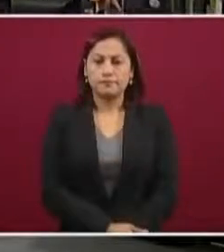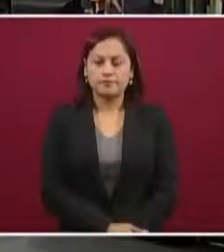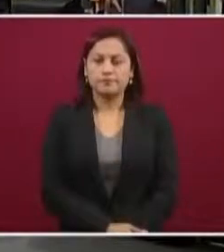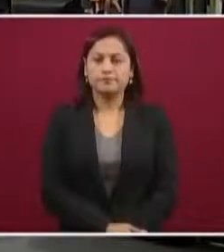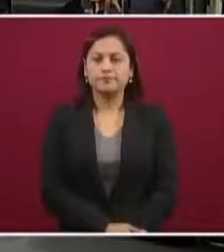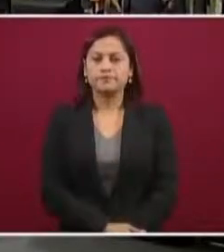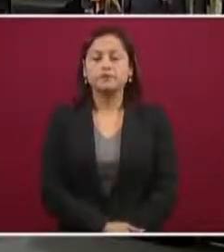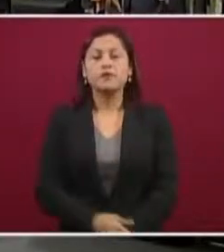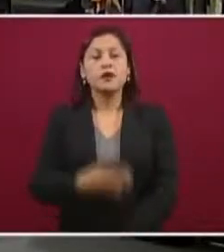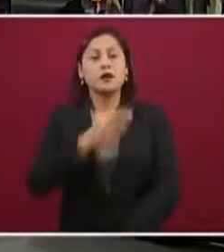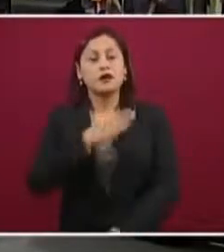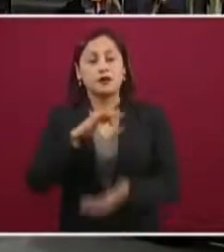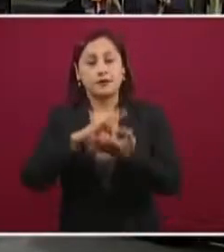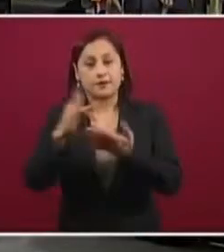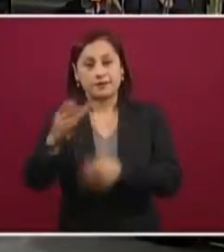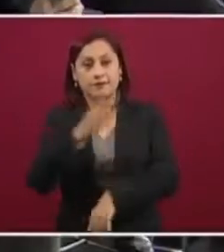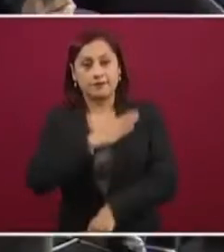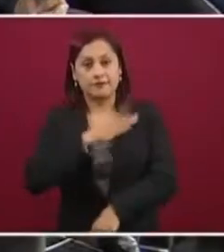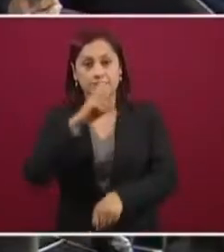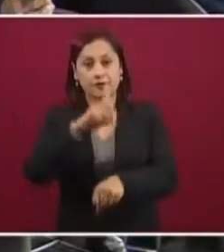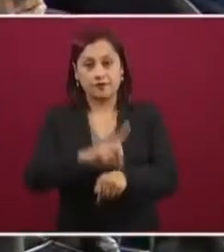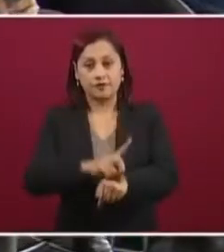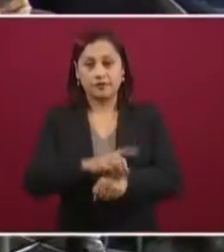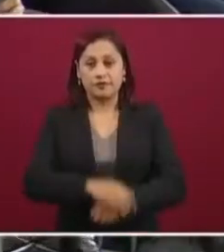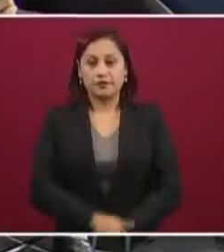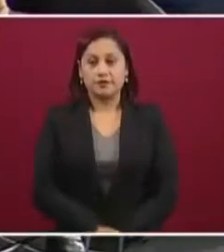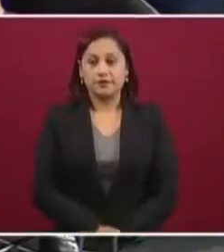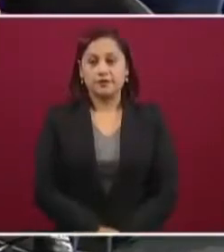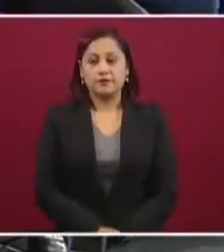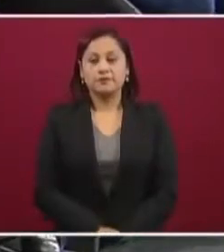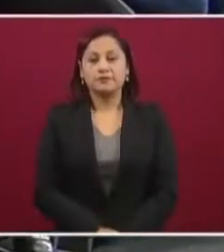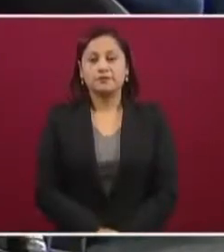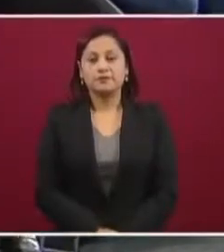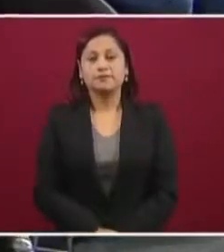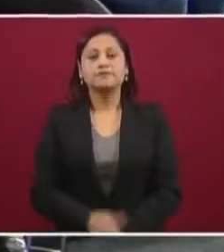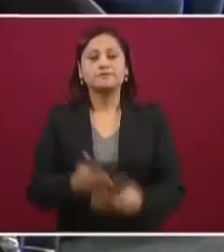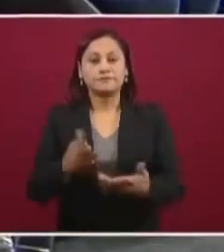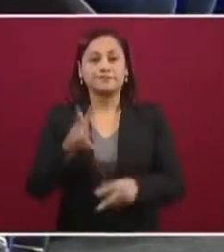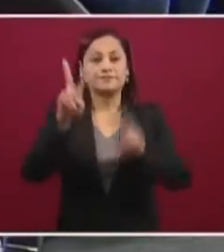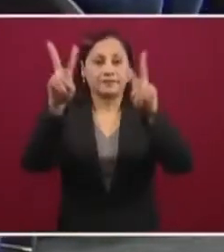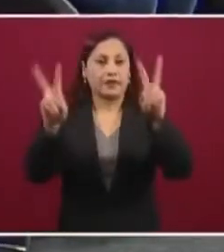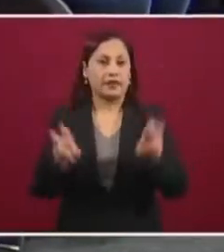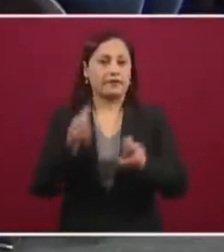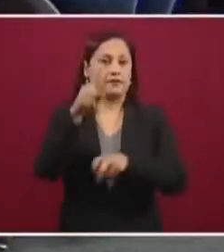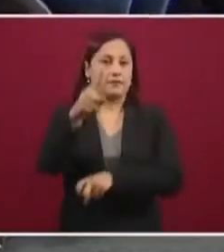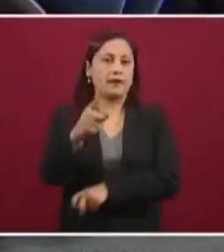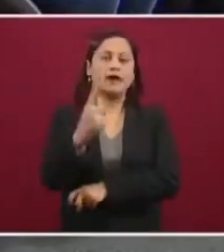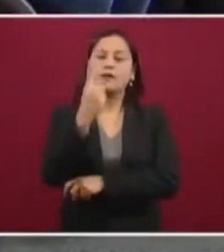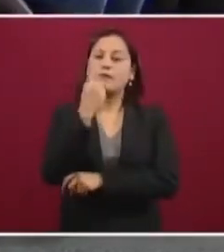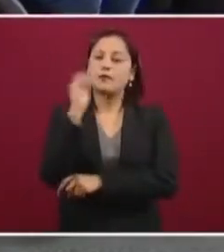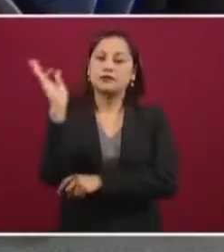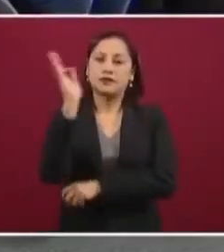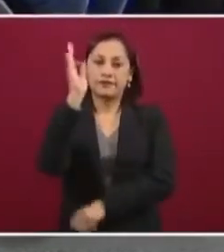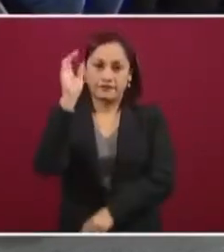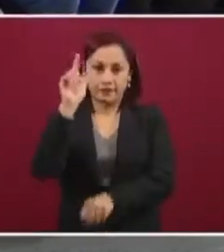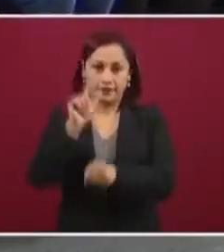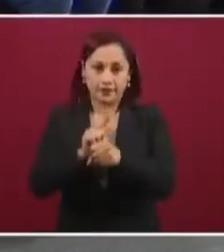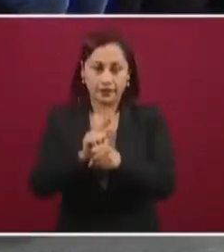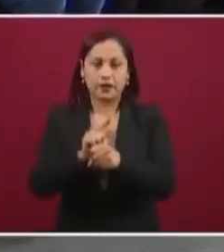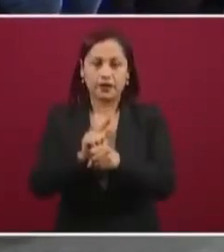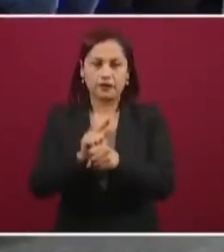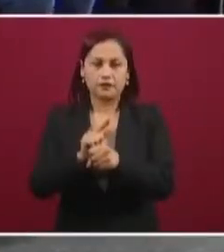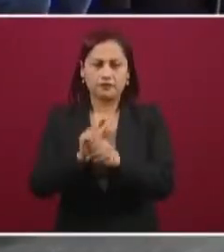Gracias, buenos días. A propósito de, me lo dieron, gracias. A propósito de los policías federales, ¿ha habido algún